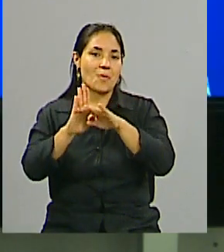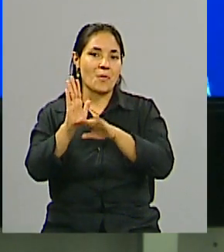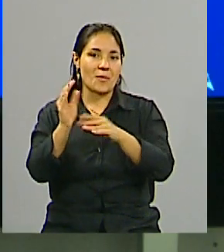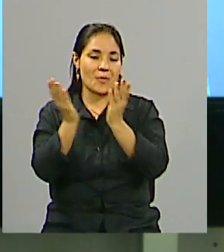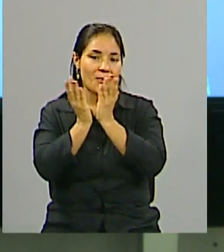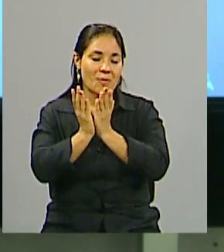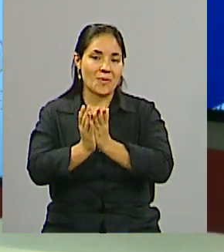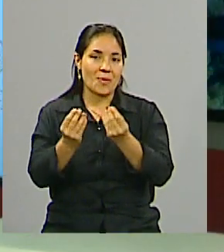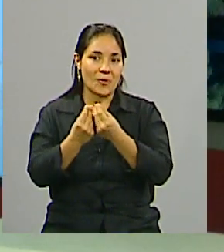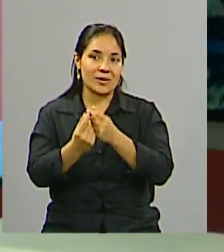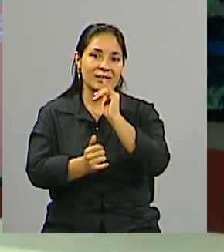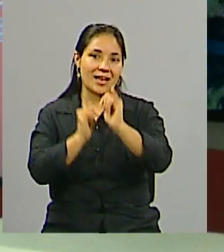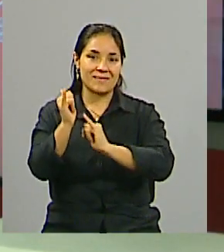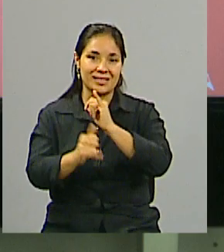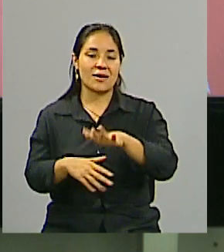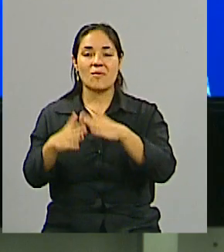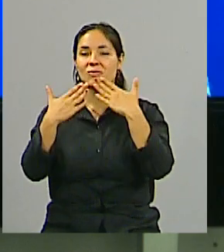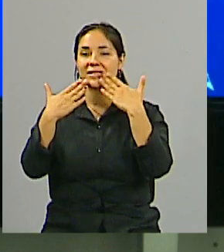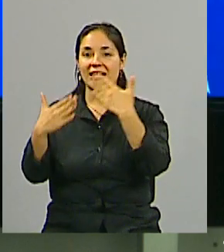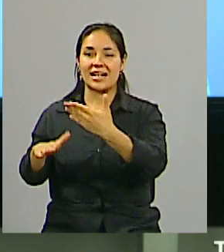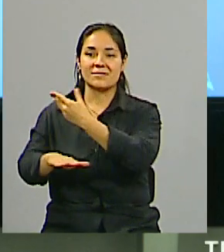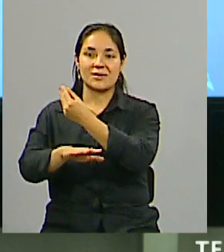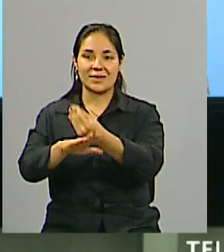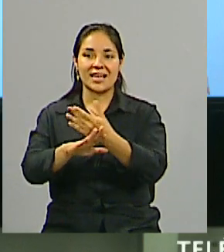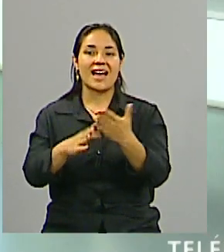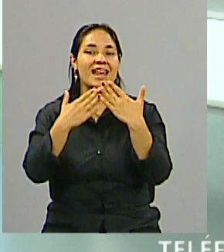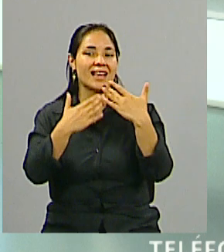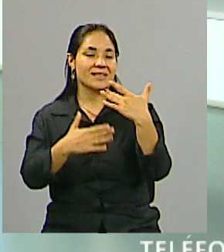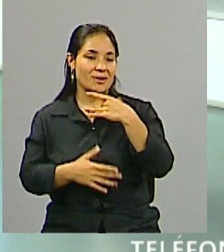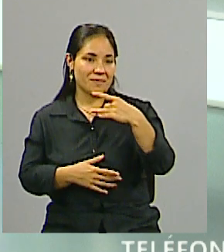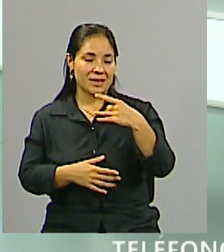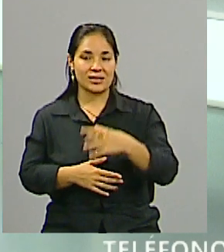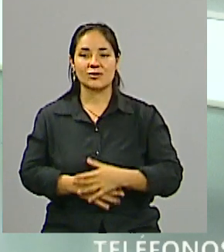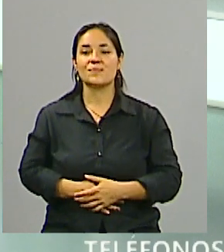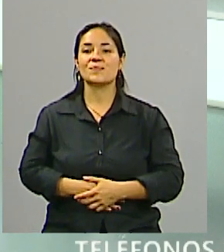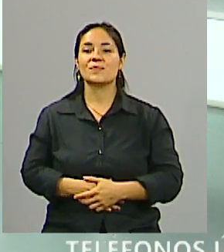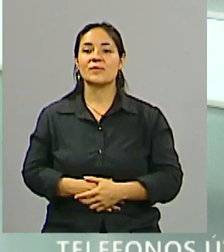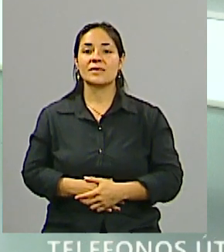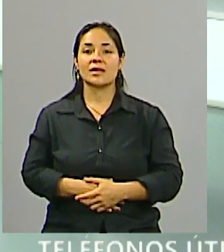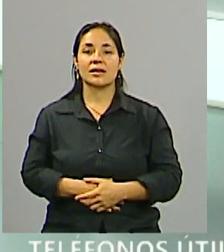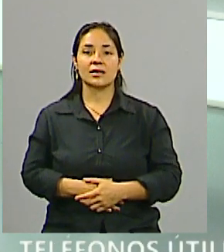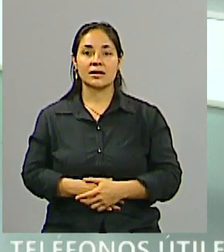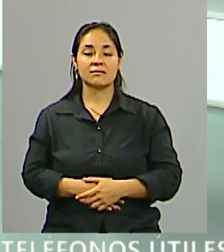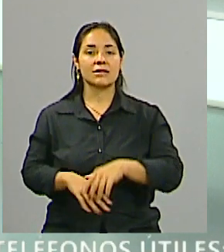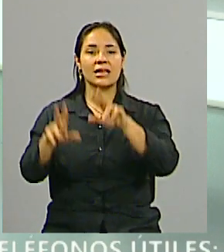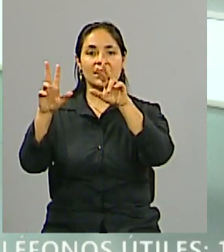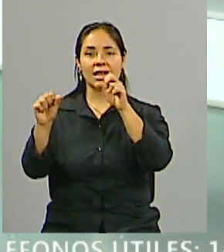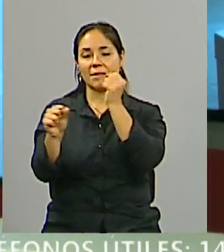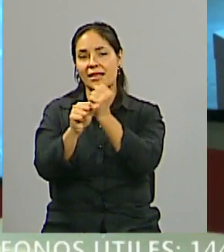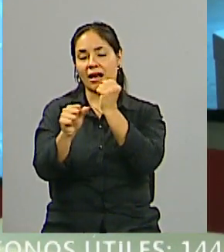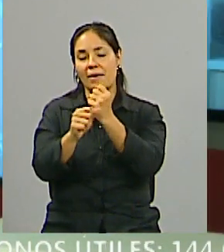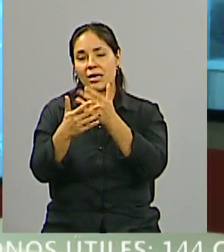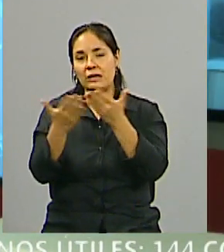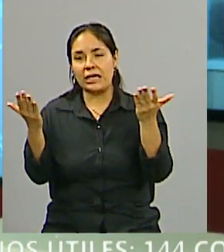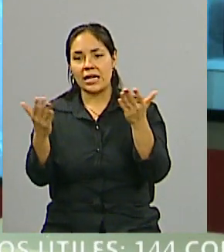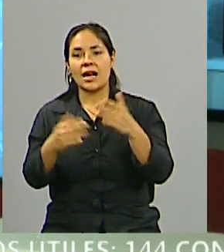pero bueno, lo teníamos que mencionar. Muchas gracias, Patricia, por venir. Gracias por la invitación. Bueno, cuando tenemos que hablar de mercado laboral en general